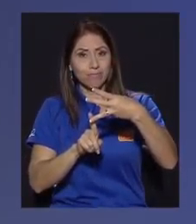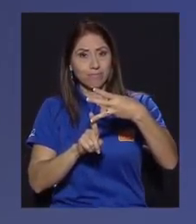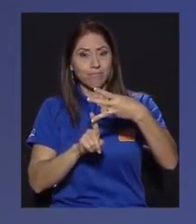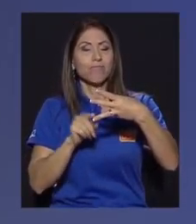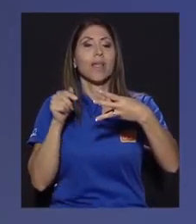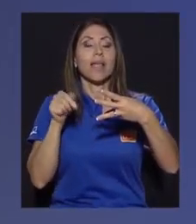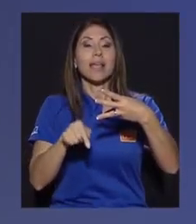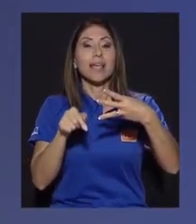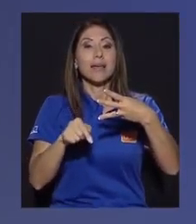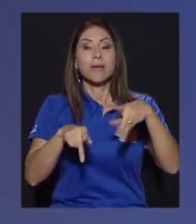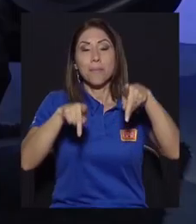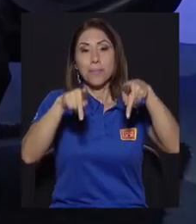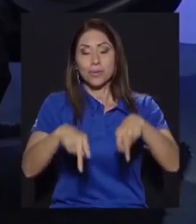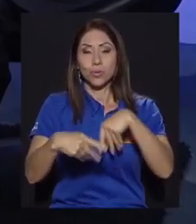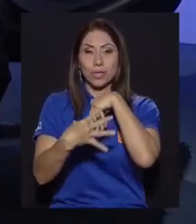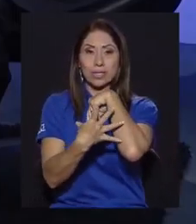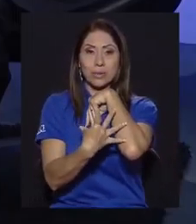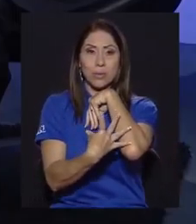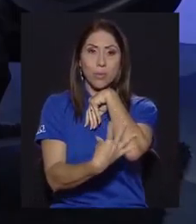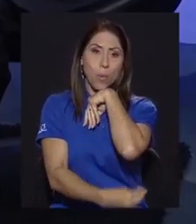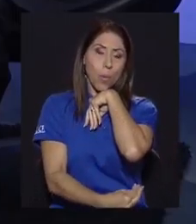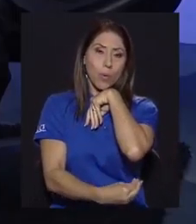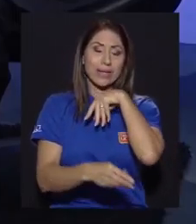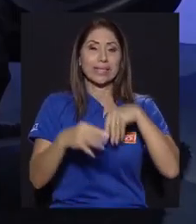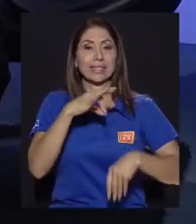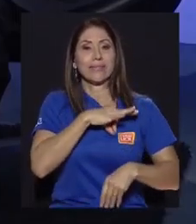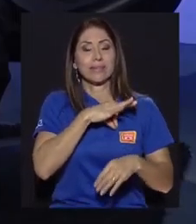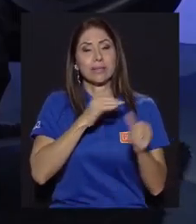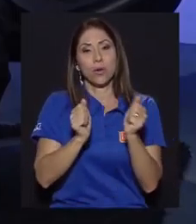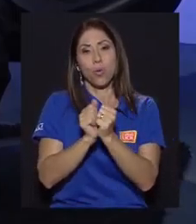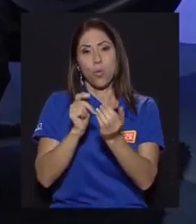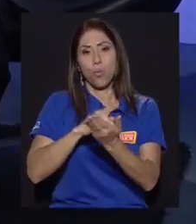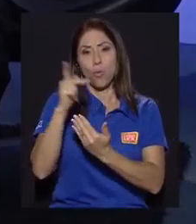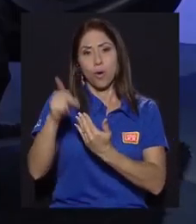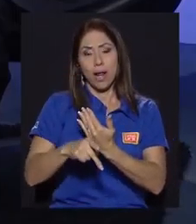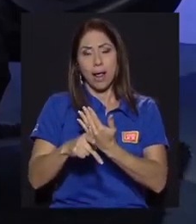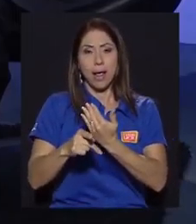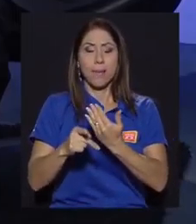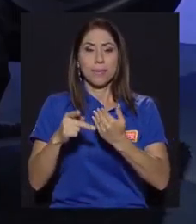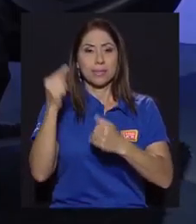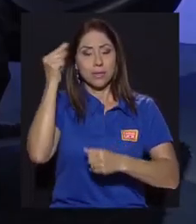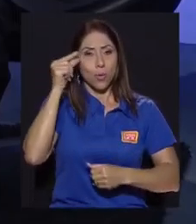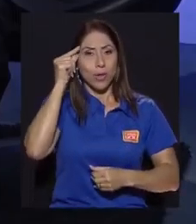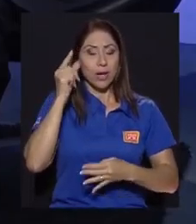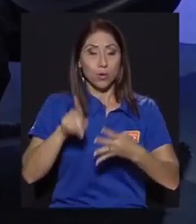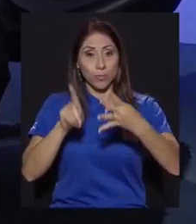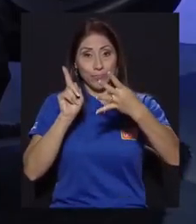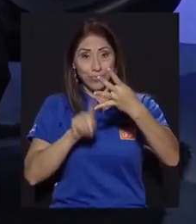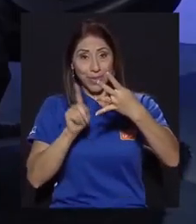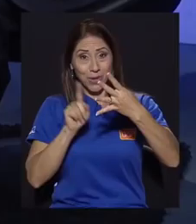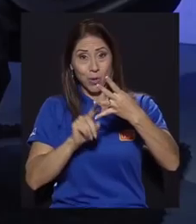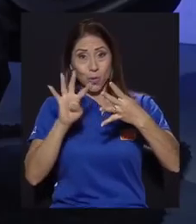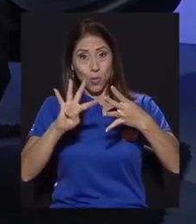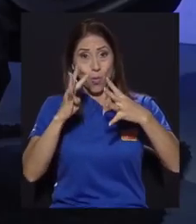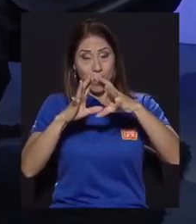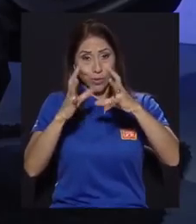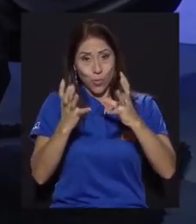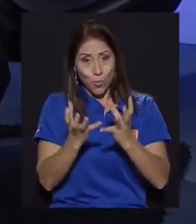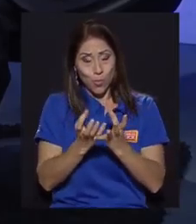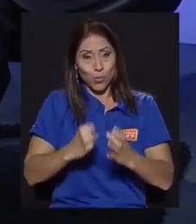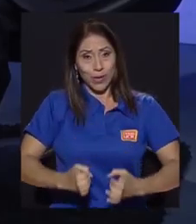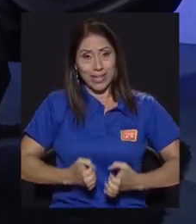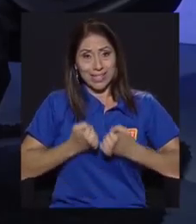los pobres que se benefician de los programas del gobierno y un cuarto mundo que existe en costa